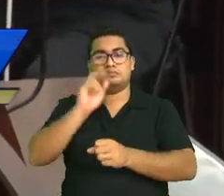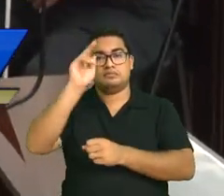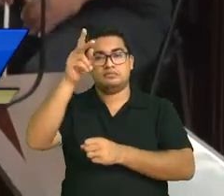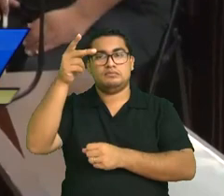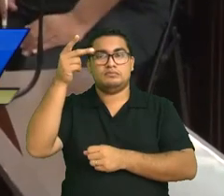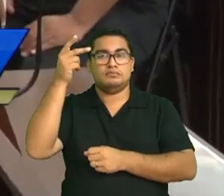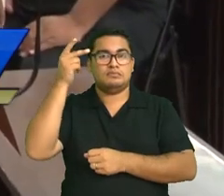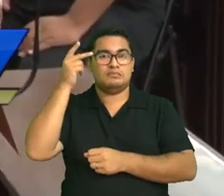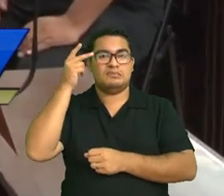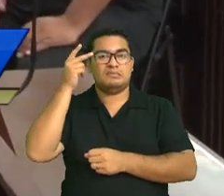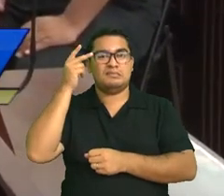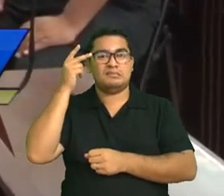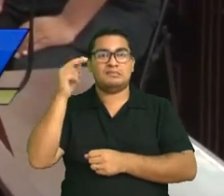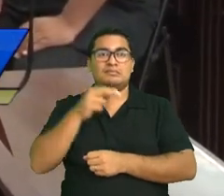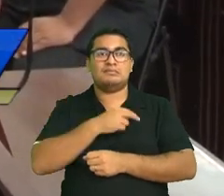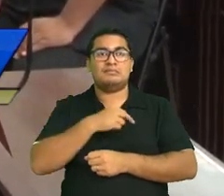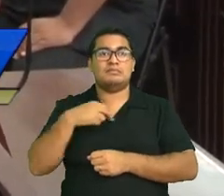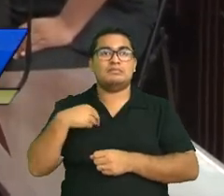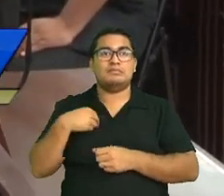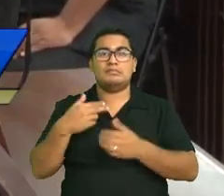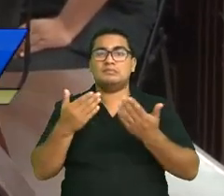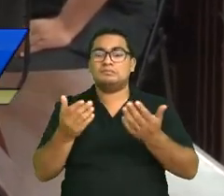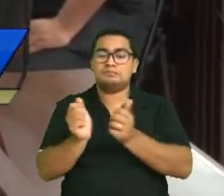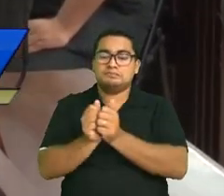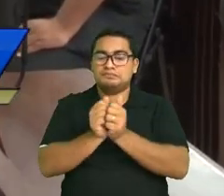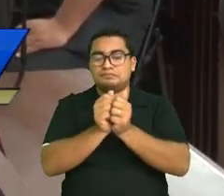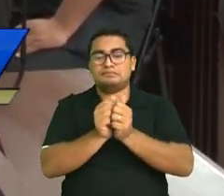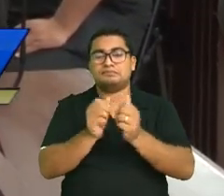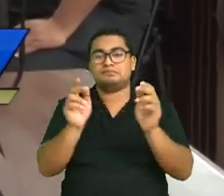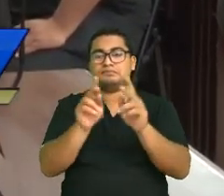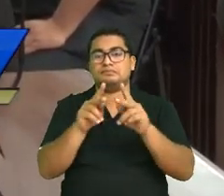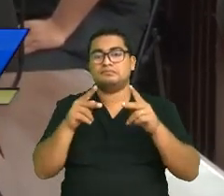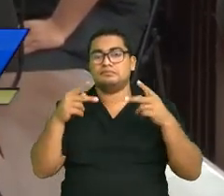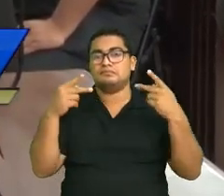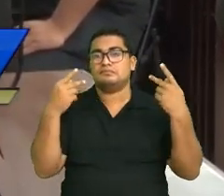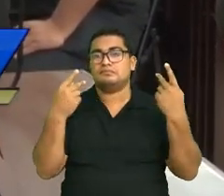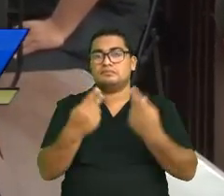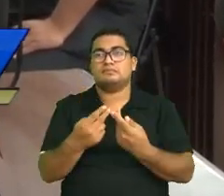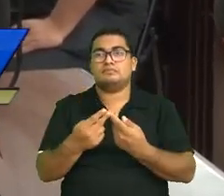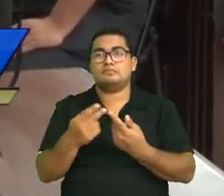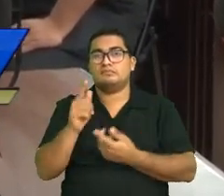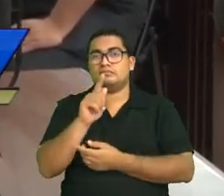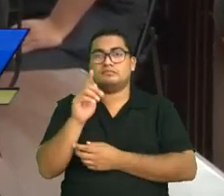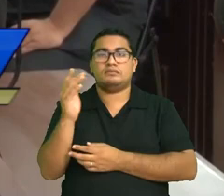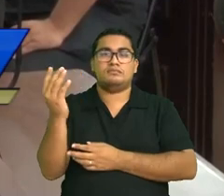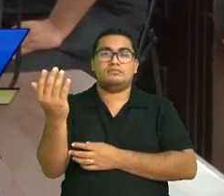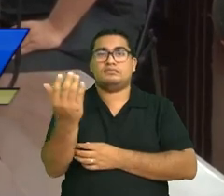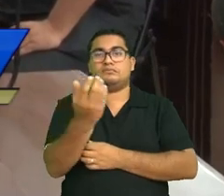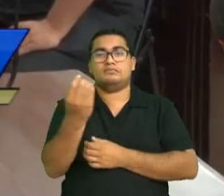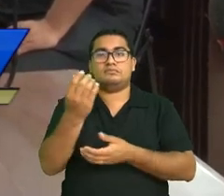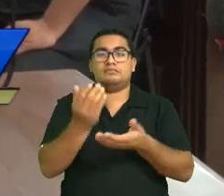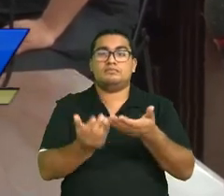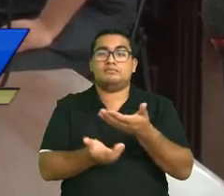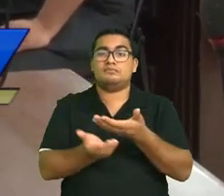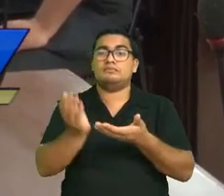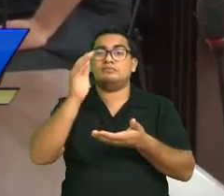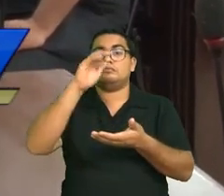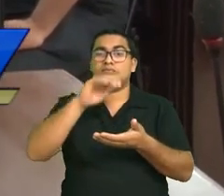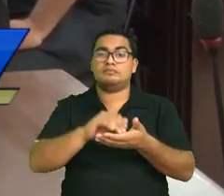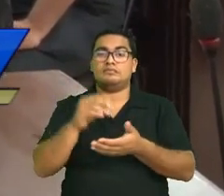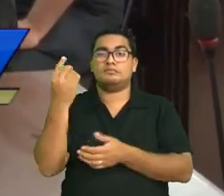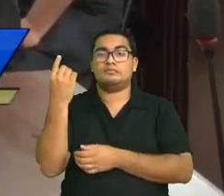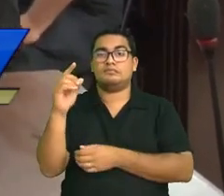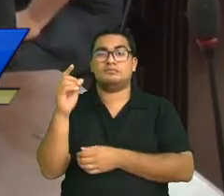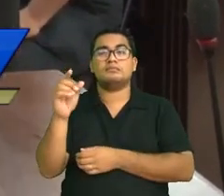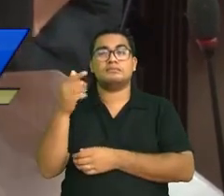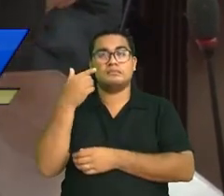ahí, haciendo... Acompañando a nuestro pueblo, ¿no? Acompañando a nuestro pueblo en toda esta restitución de derechos. Así es que reconocimiento